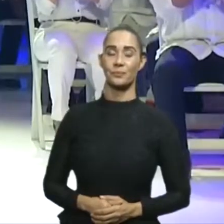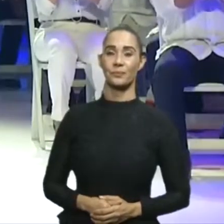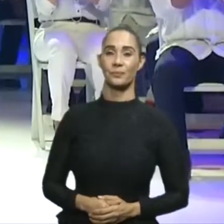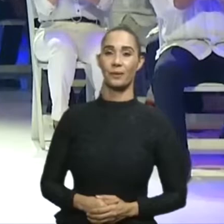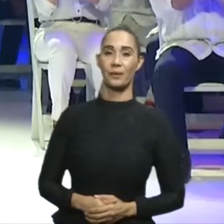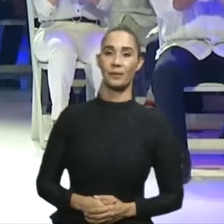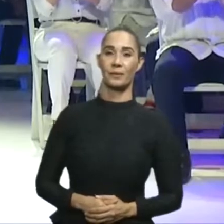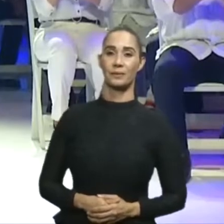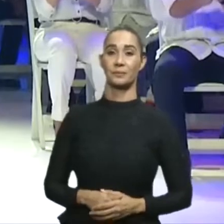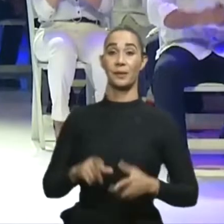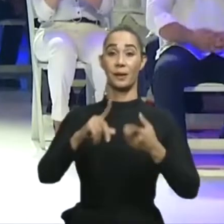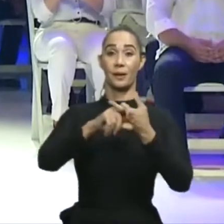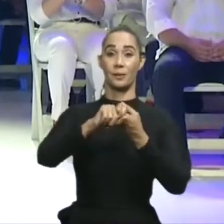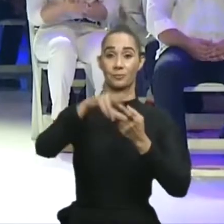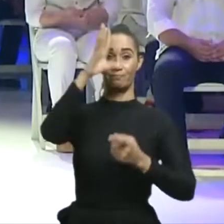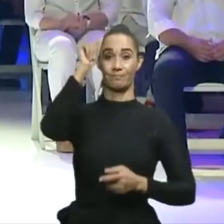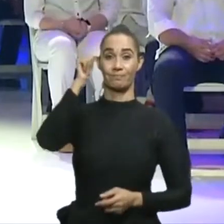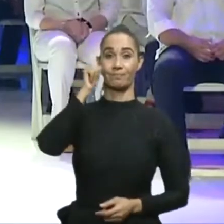amigos y amigas